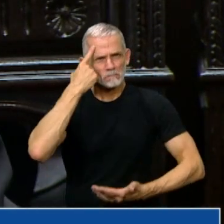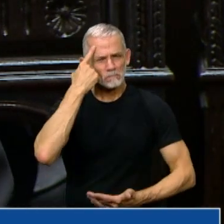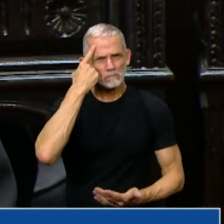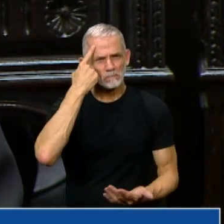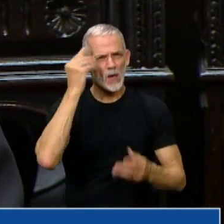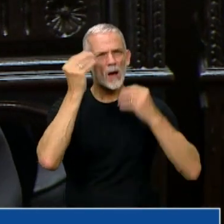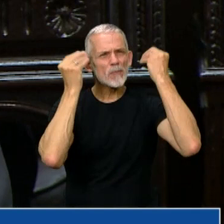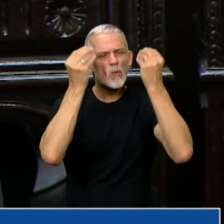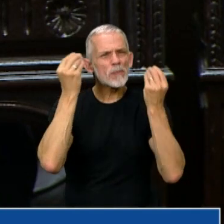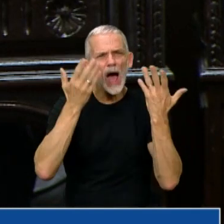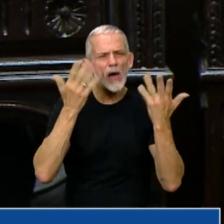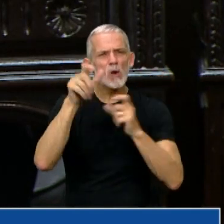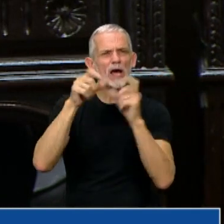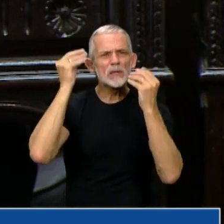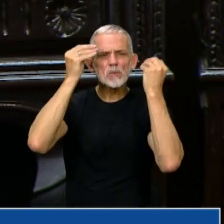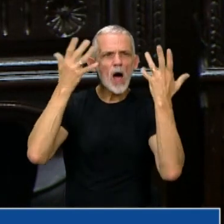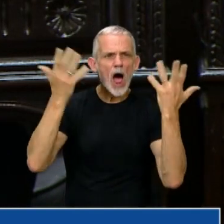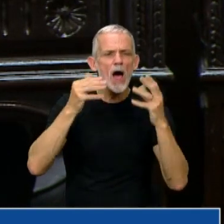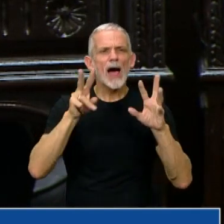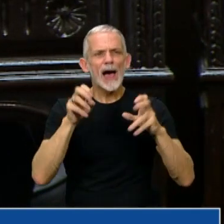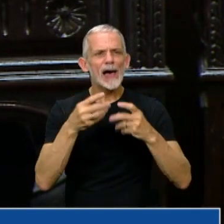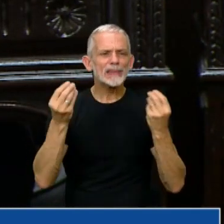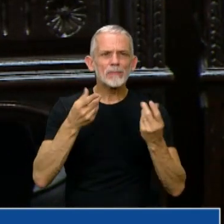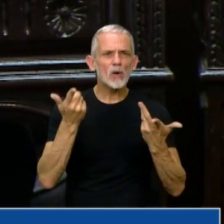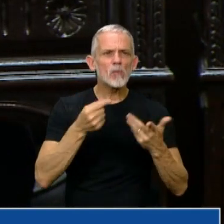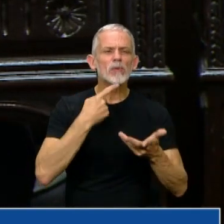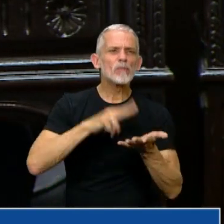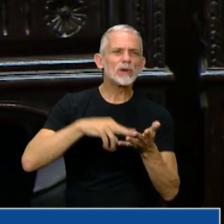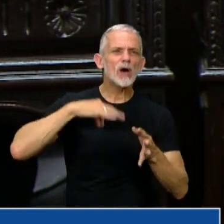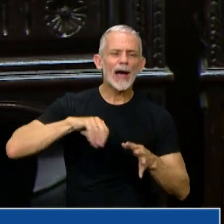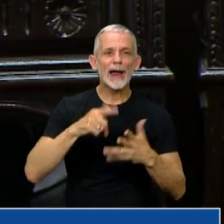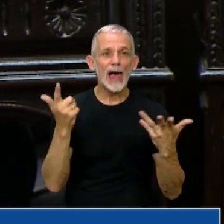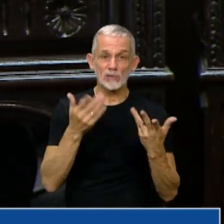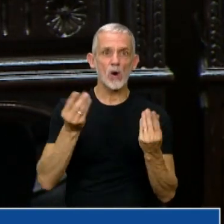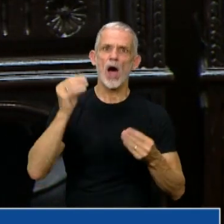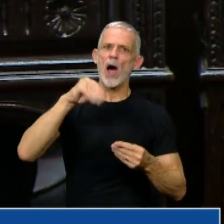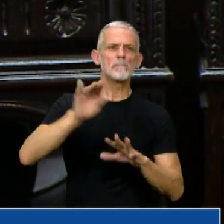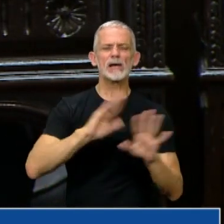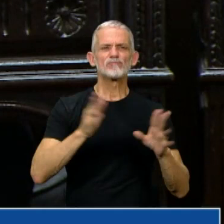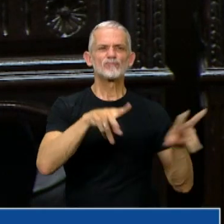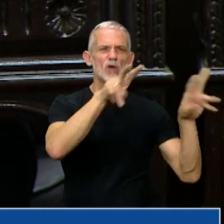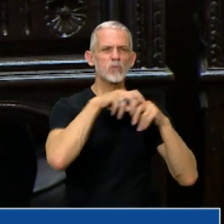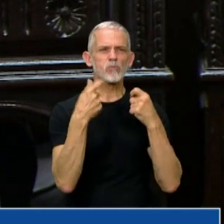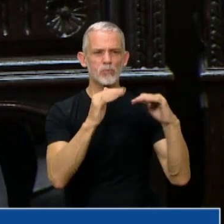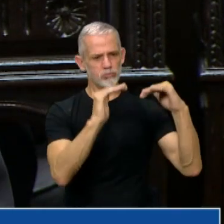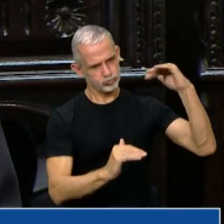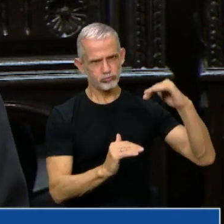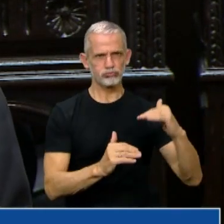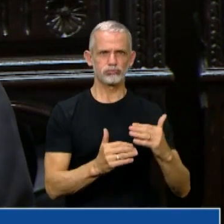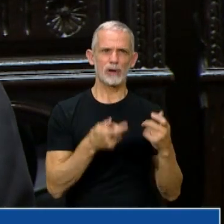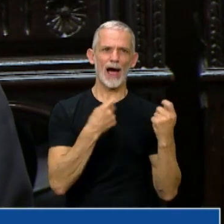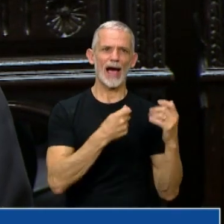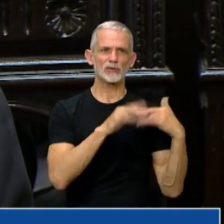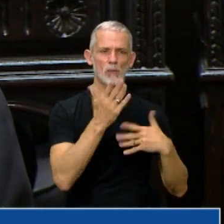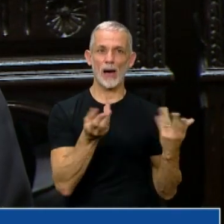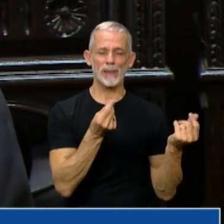de las preocupaciones, si este tema no iba a ser generador de incremento del déficit fiscal. Quiero